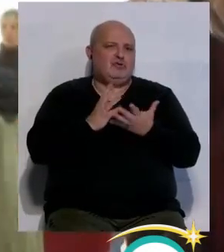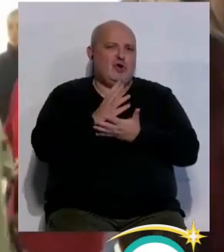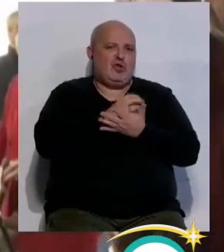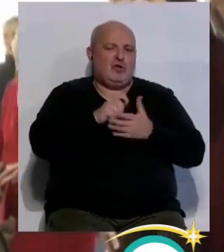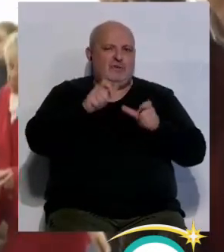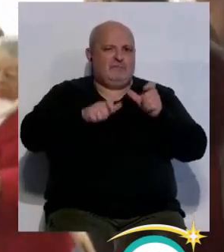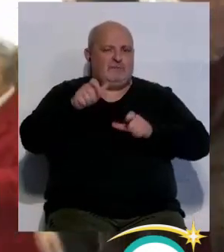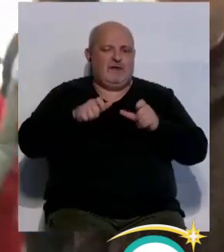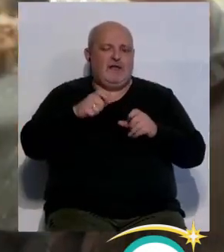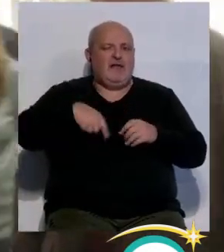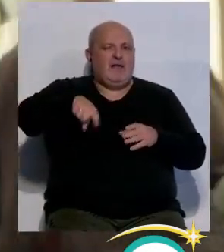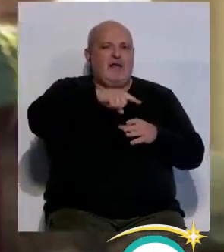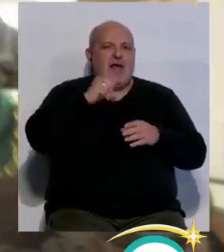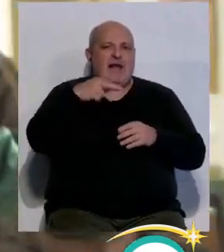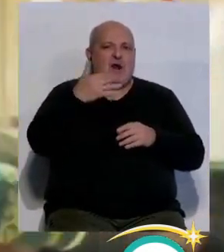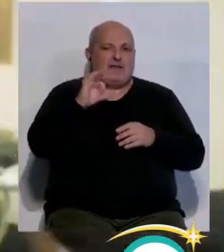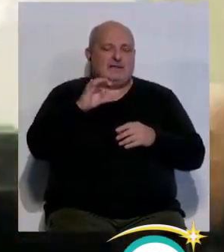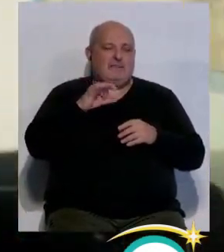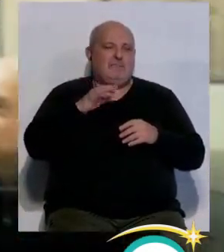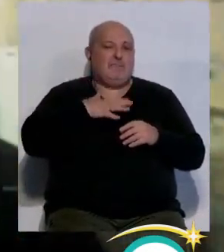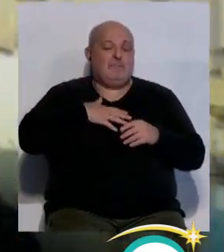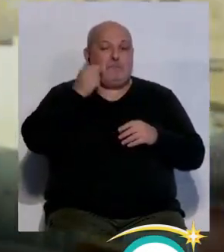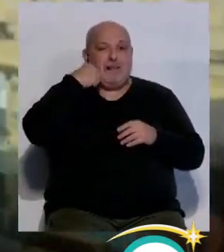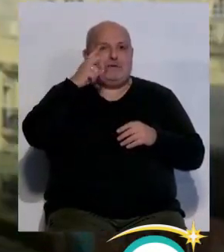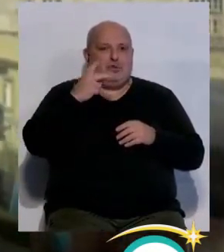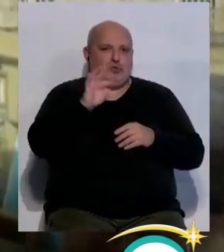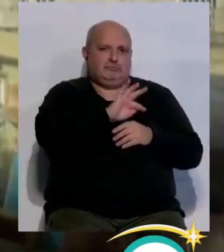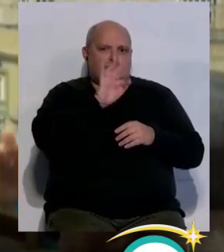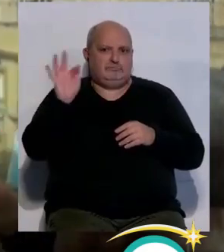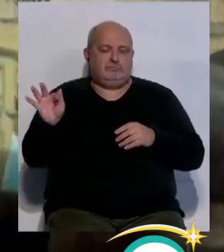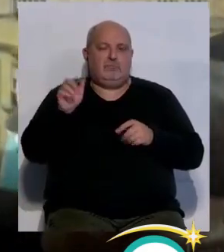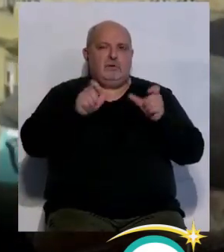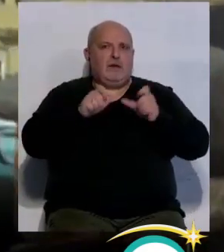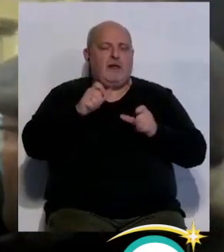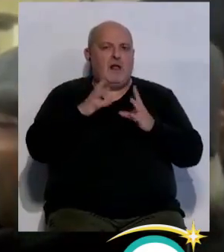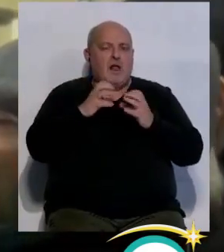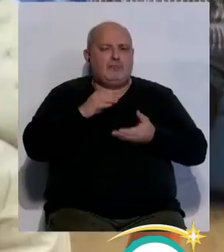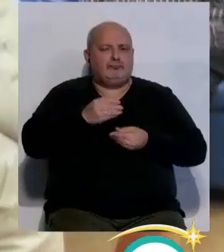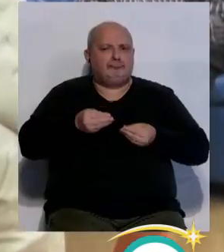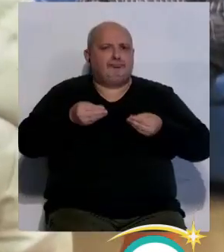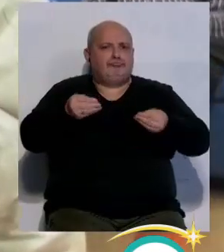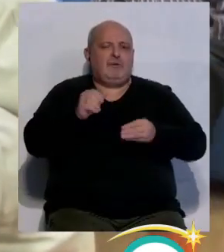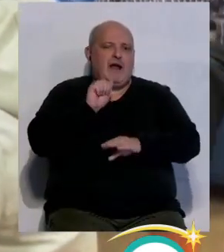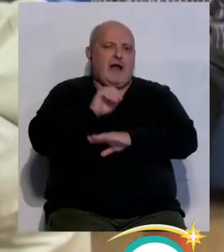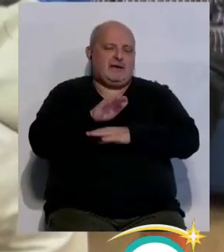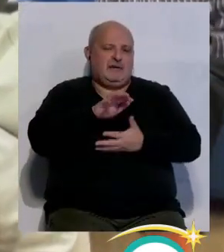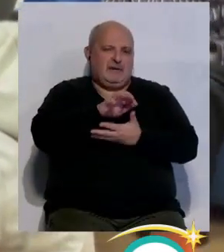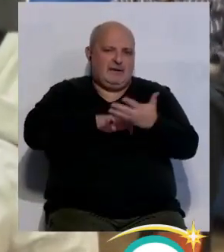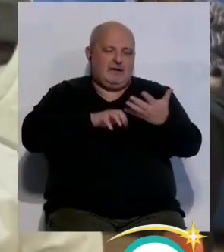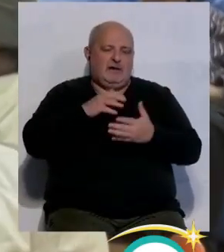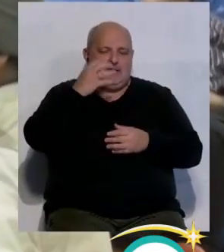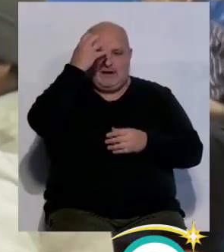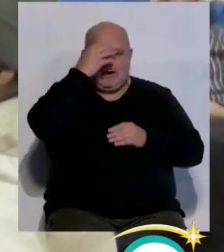los gaditanos en la Glorieta Ana Orantes y en la Plaza del Palillero para que nadie se quede sin entregar su preciada carta a